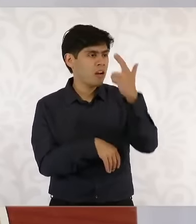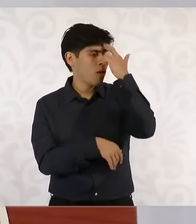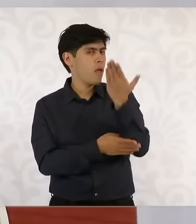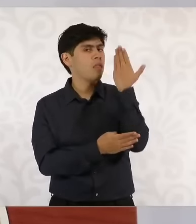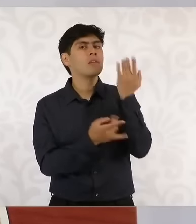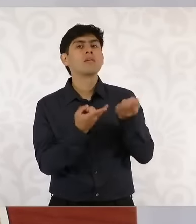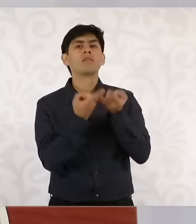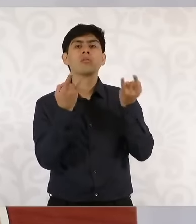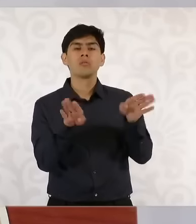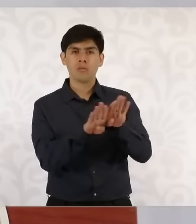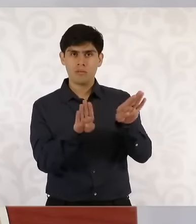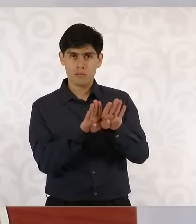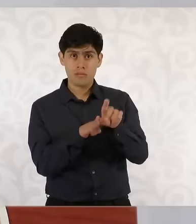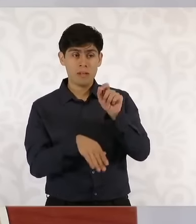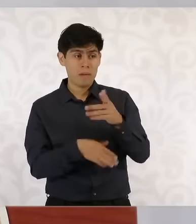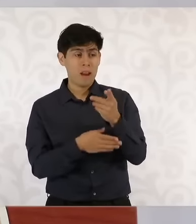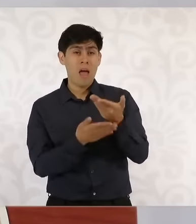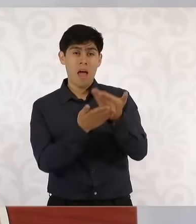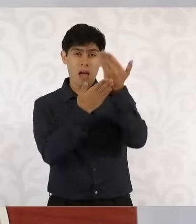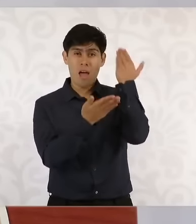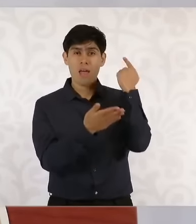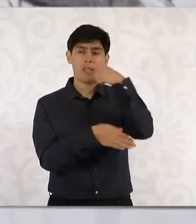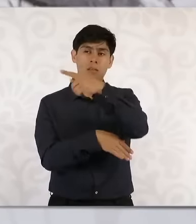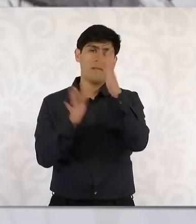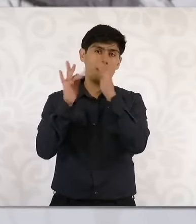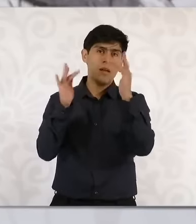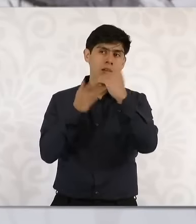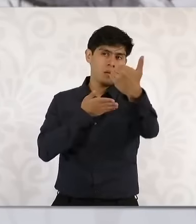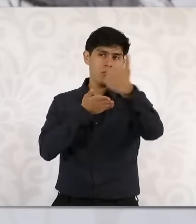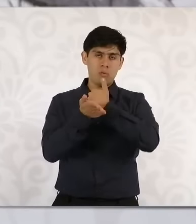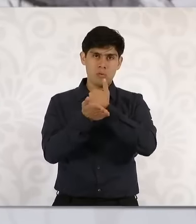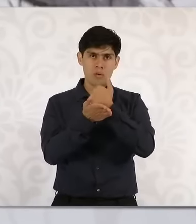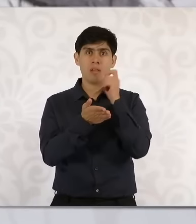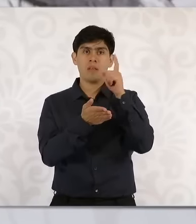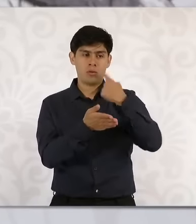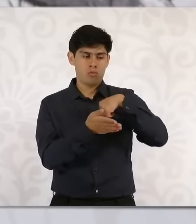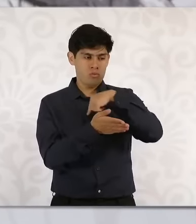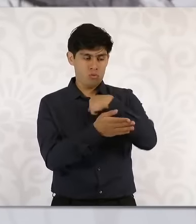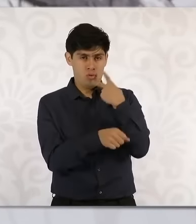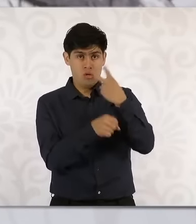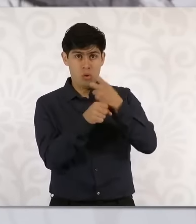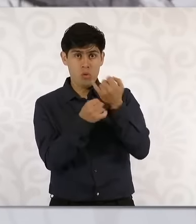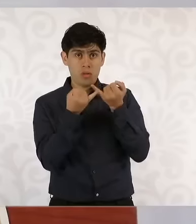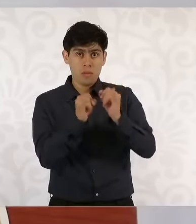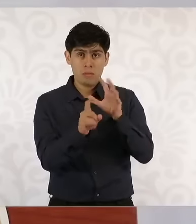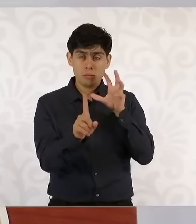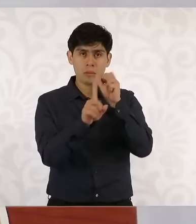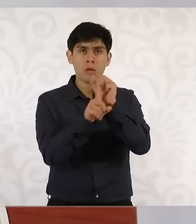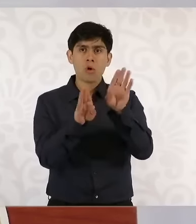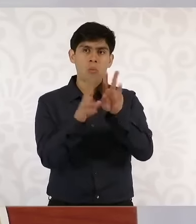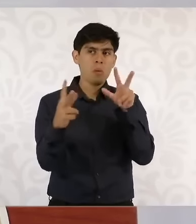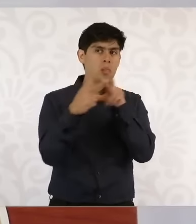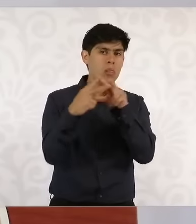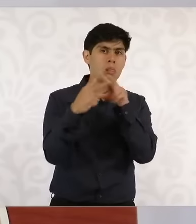cómo los liberales mexicanos y el pueblo de México logró la segunda independencia. ¿Qué fue la